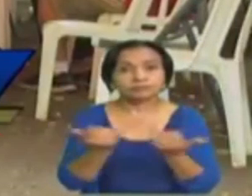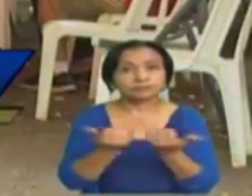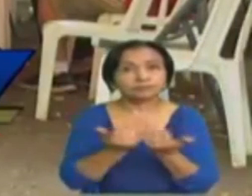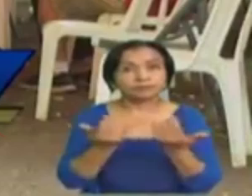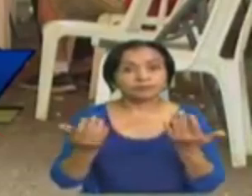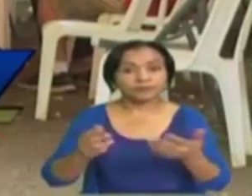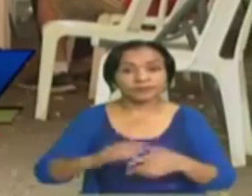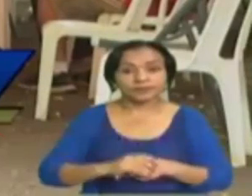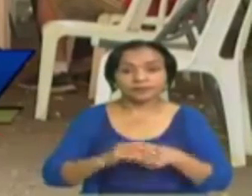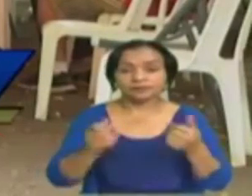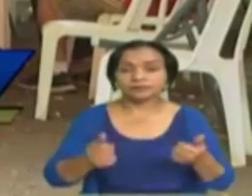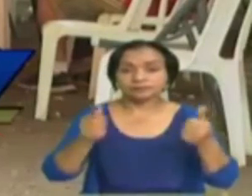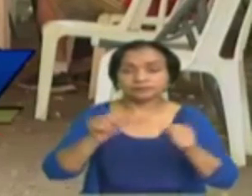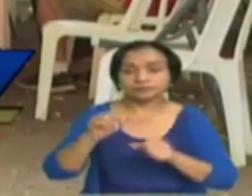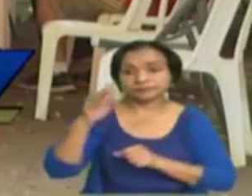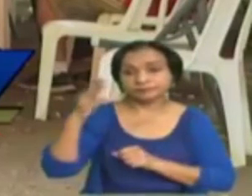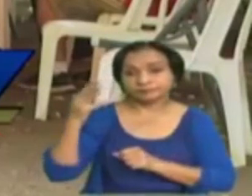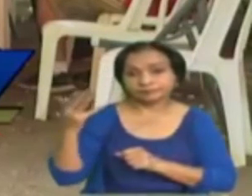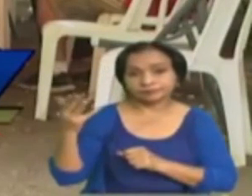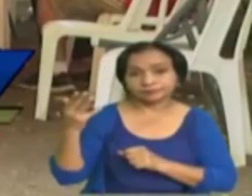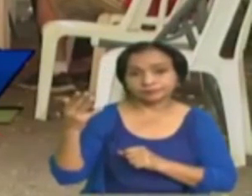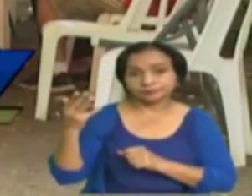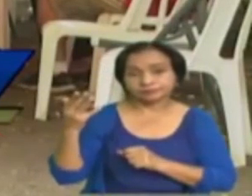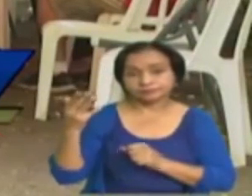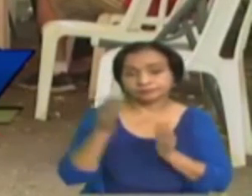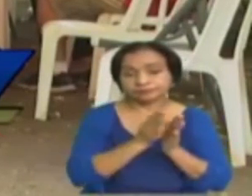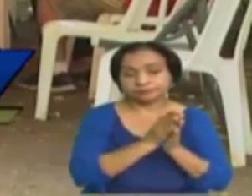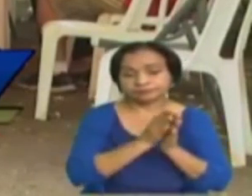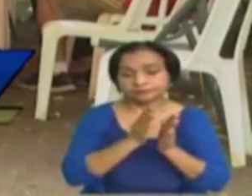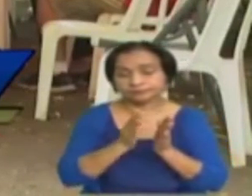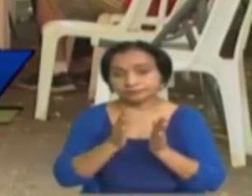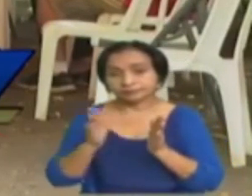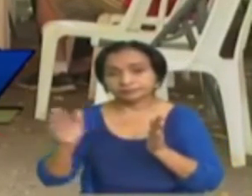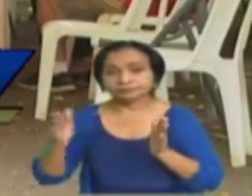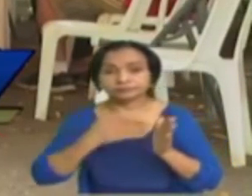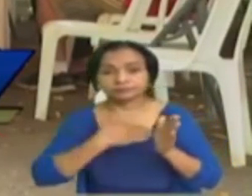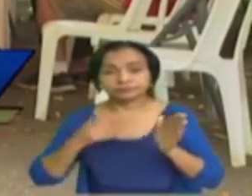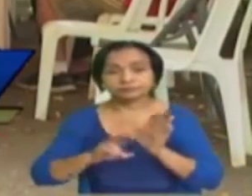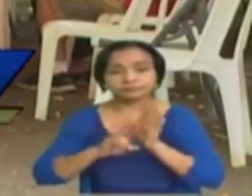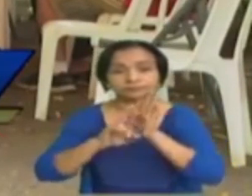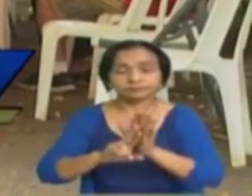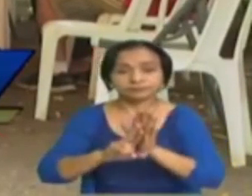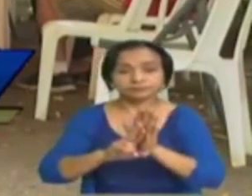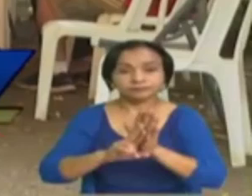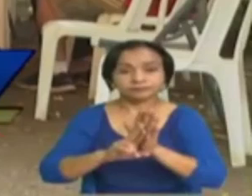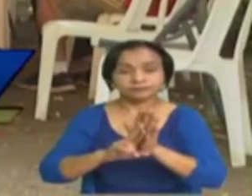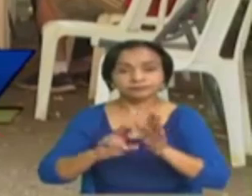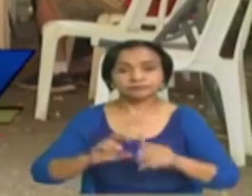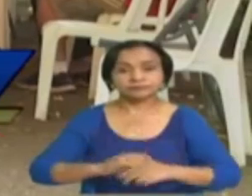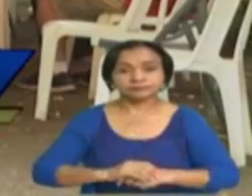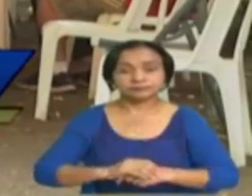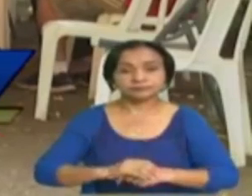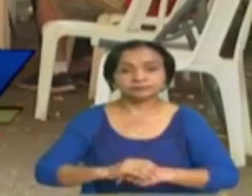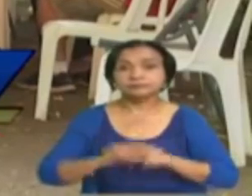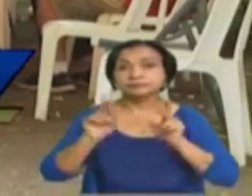Altísimo. Y estamos aplicando hoy en el Caribe Sur, ahí en Bluefield, Corn Island, Cucra, todo, la